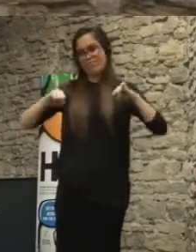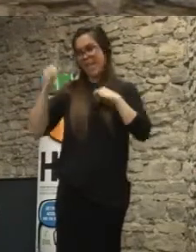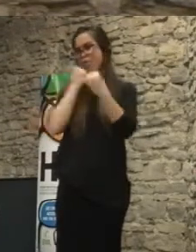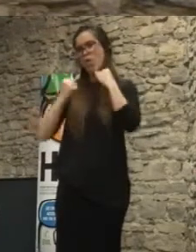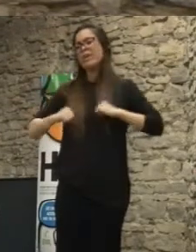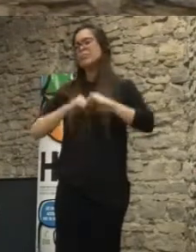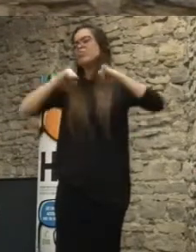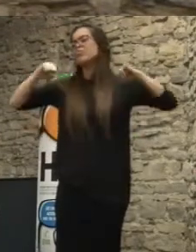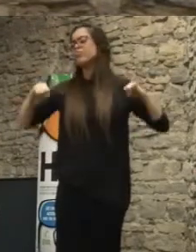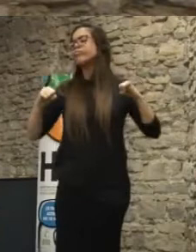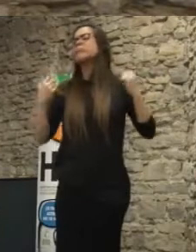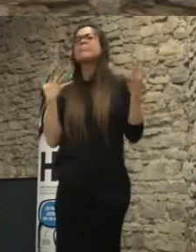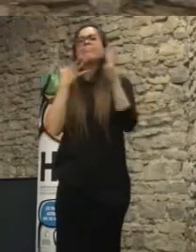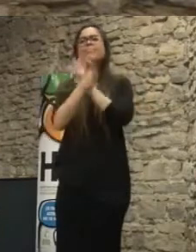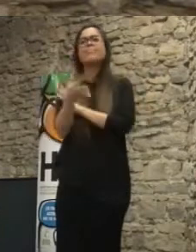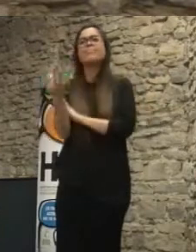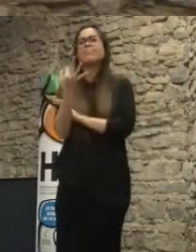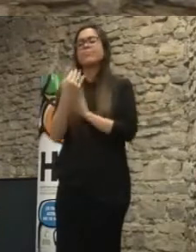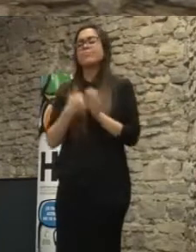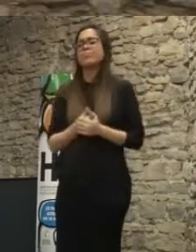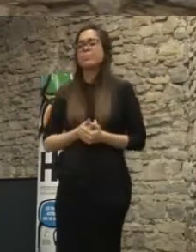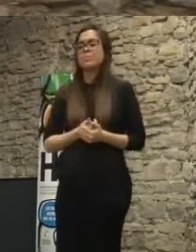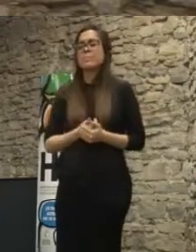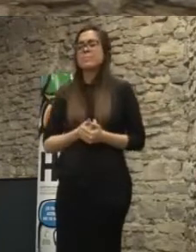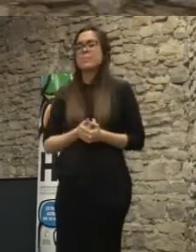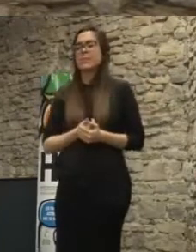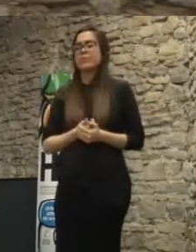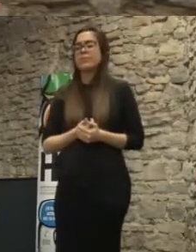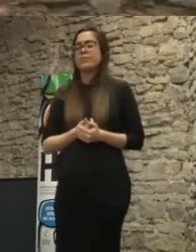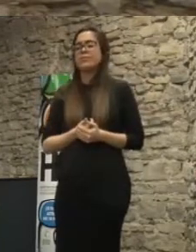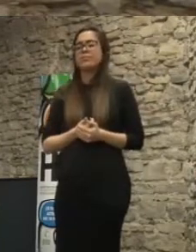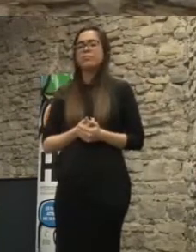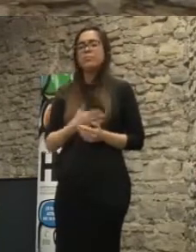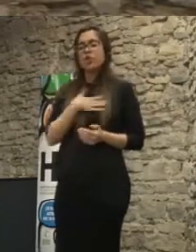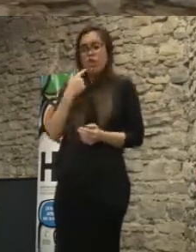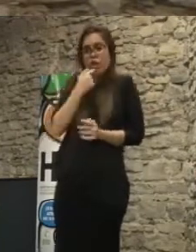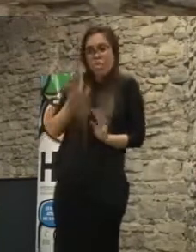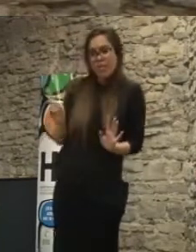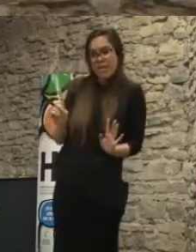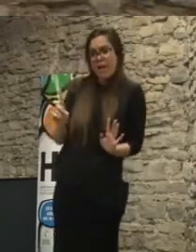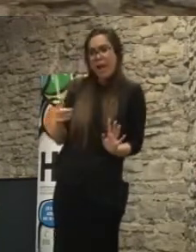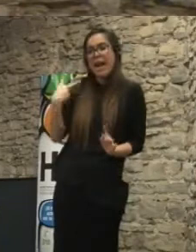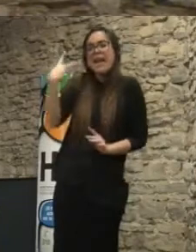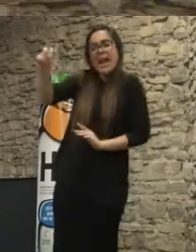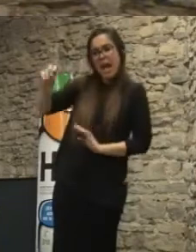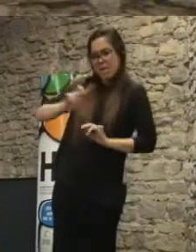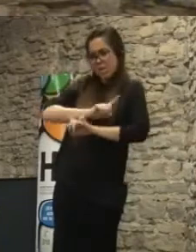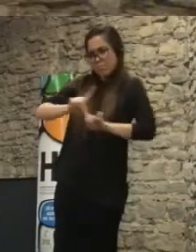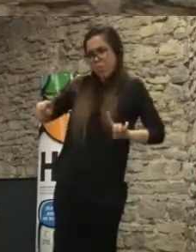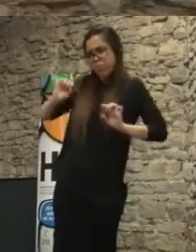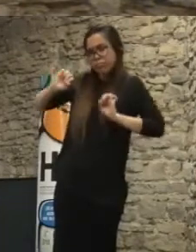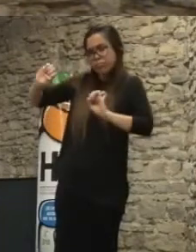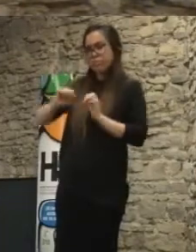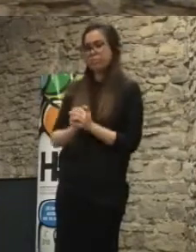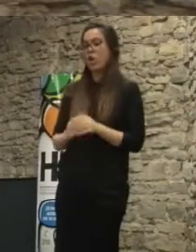fortalecimiento económico, no quiero decir, tampoco quiero negar, pero no me quiero referir principalmente a